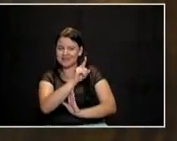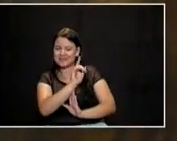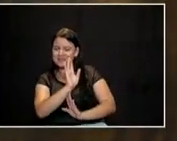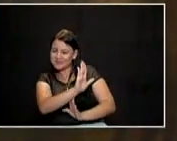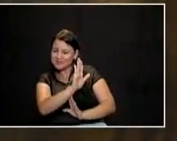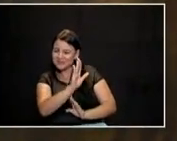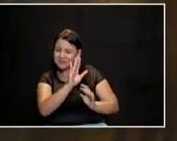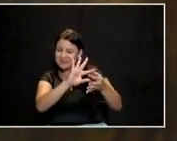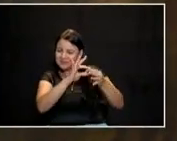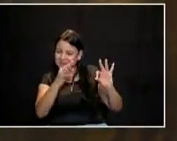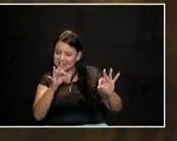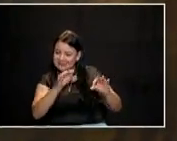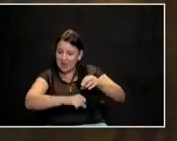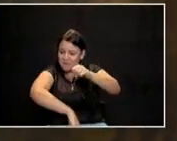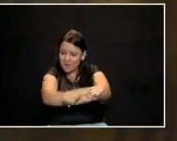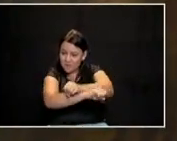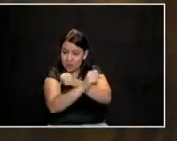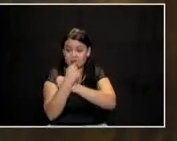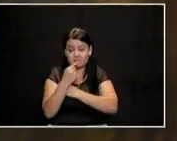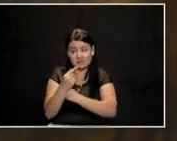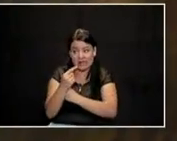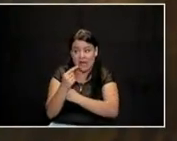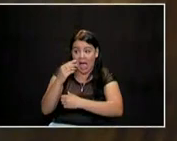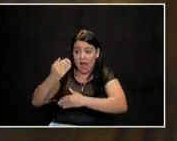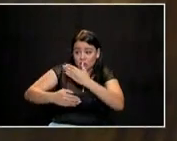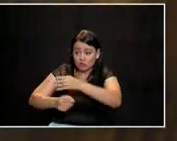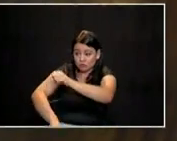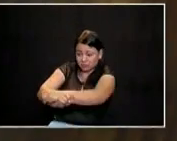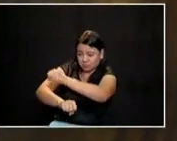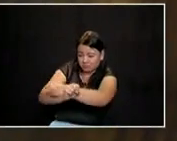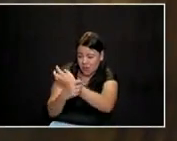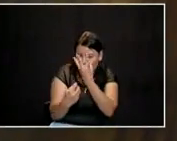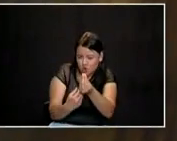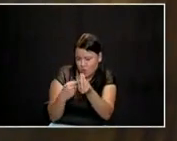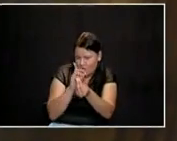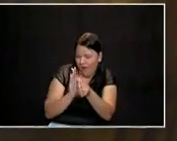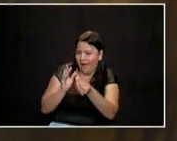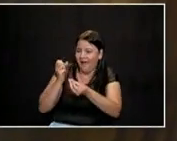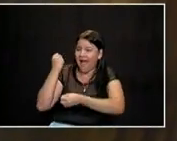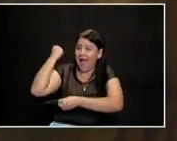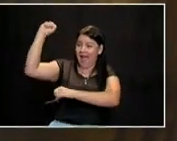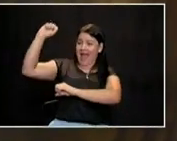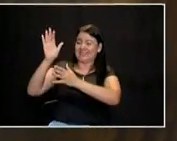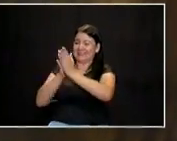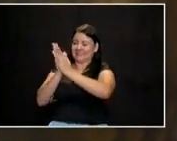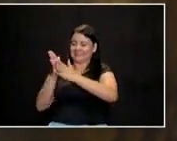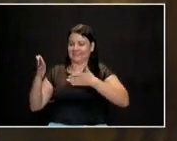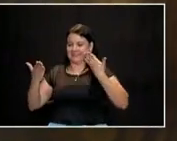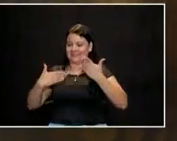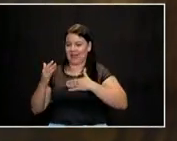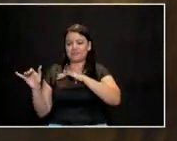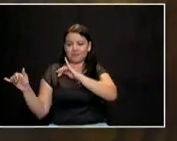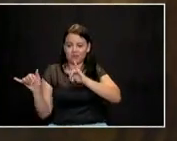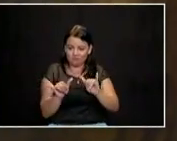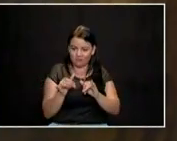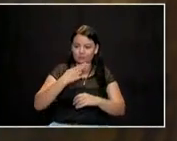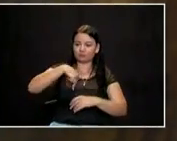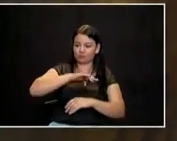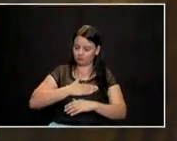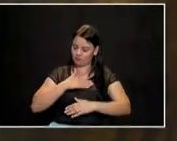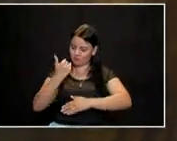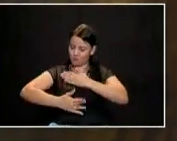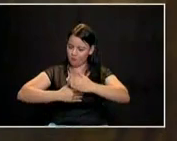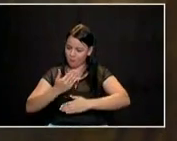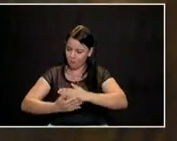que va ganando no se cambia. Conocemos la ciudad, tenemos la experiencia, nos conocen, lo hemos hecho muy bien y por eso vamos a